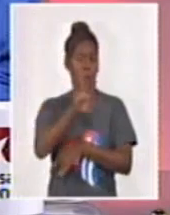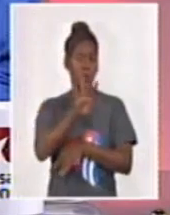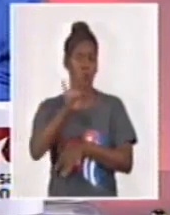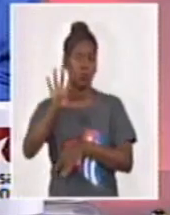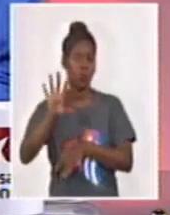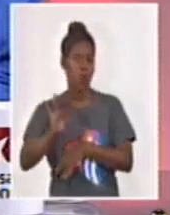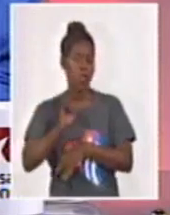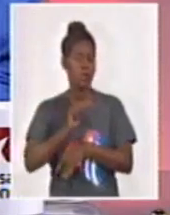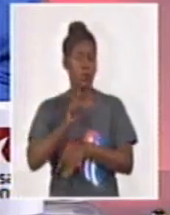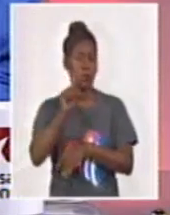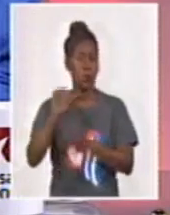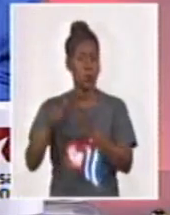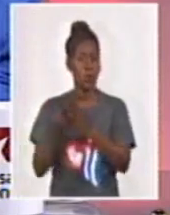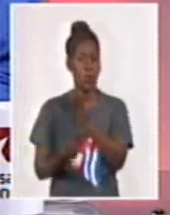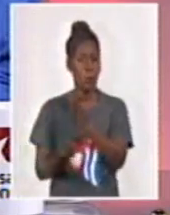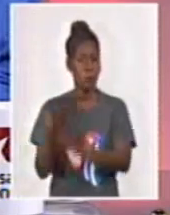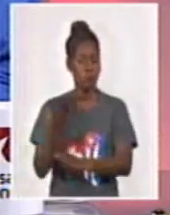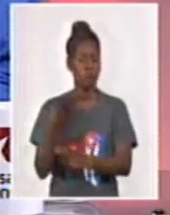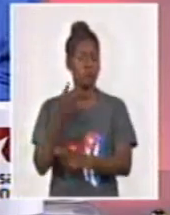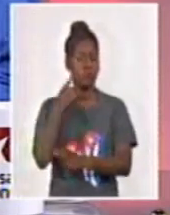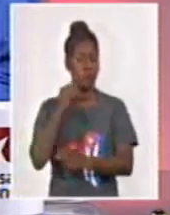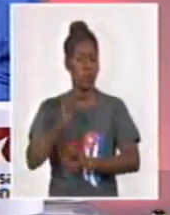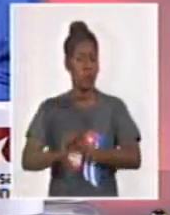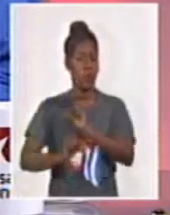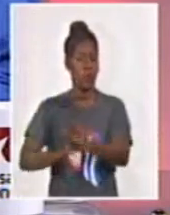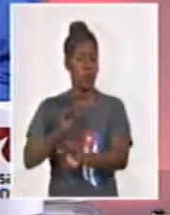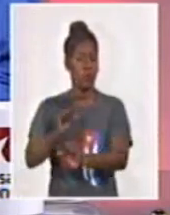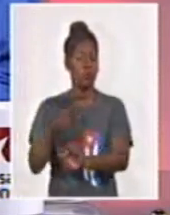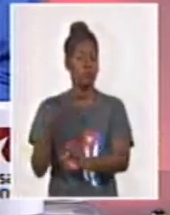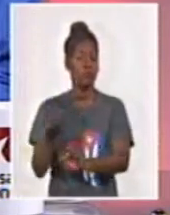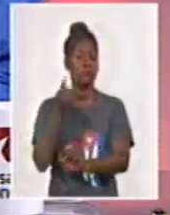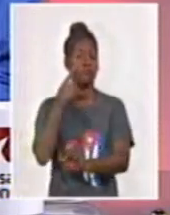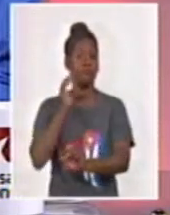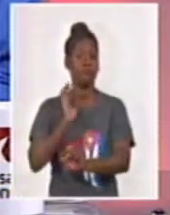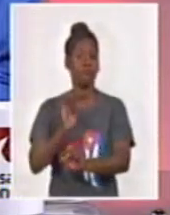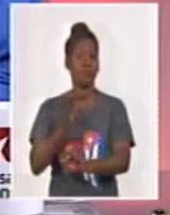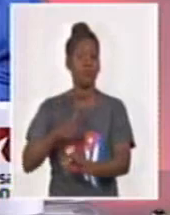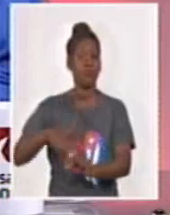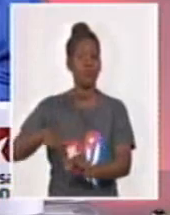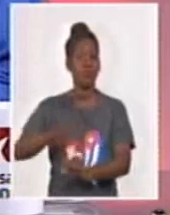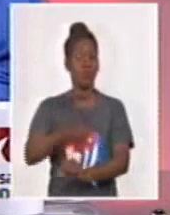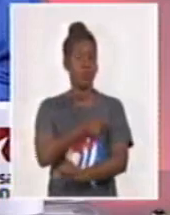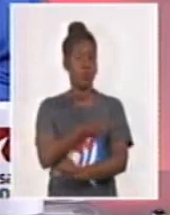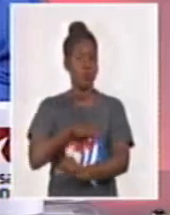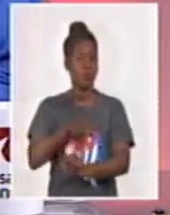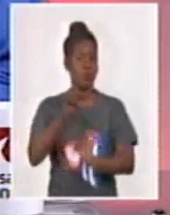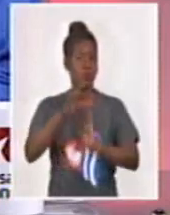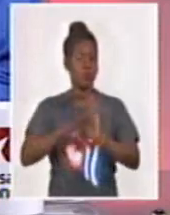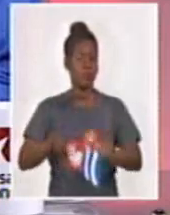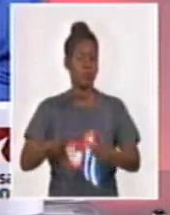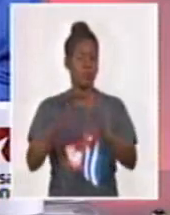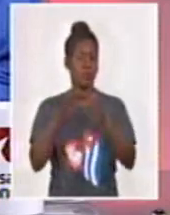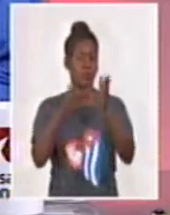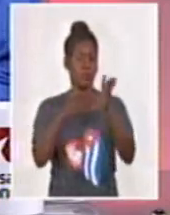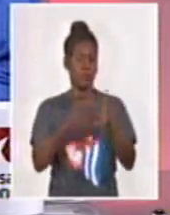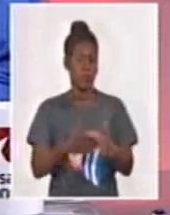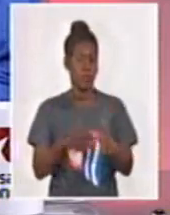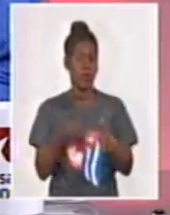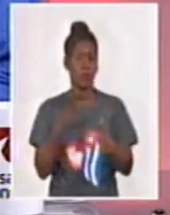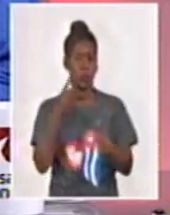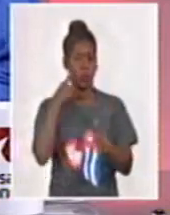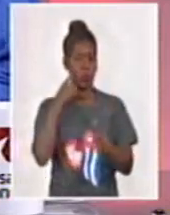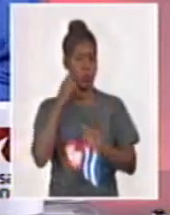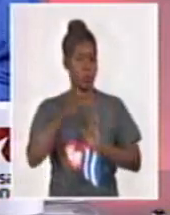casos. Y la tendencia se aprecia a continuar disminuyendo la cantidad de casos positivos, por supuesto, cumpliendo los